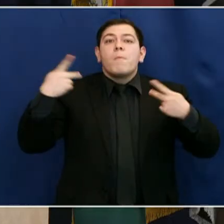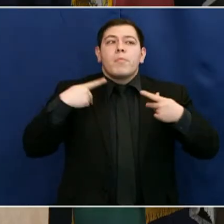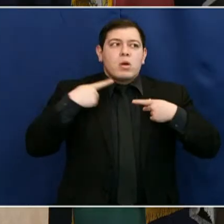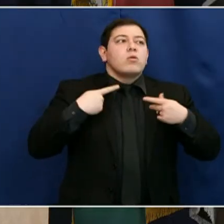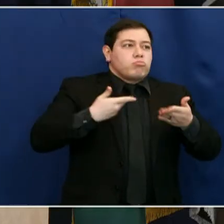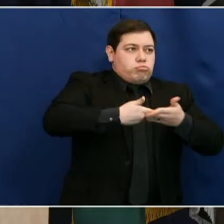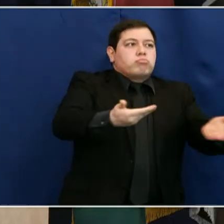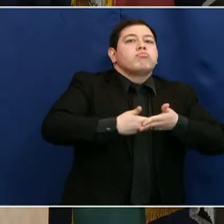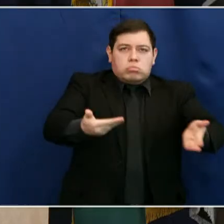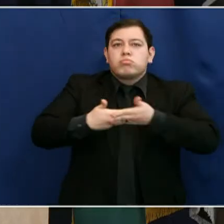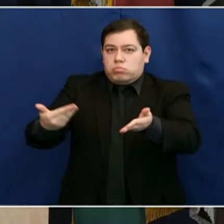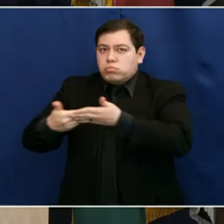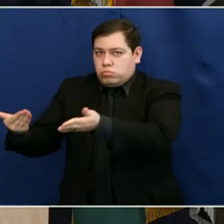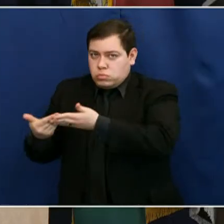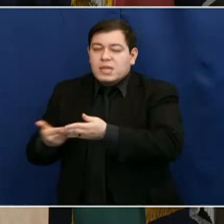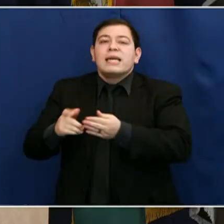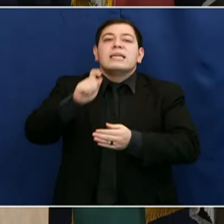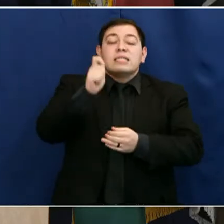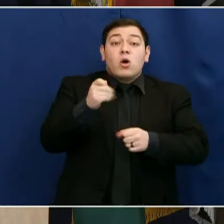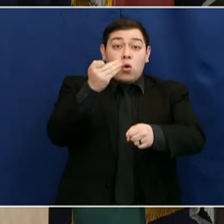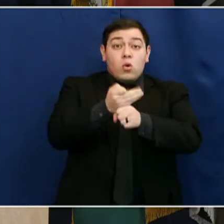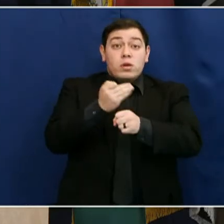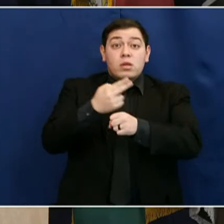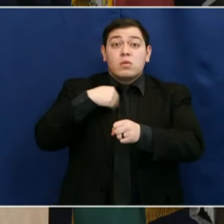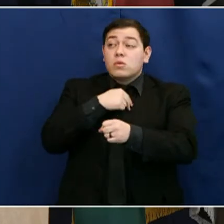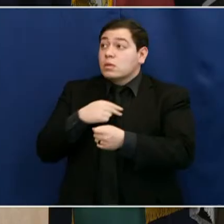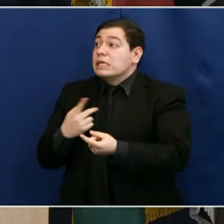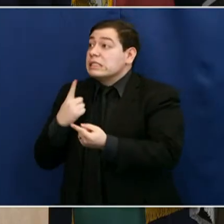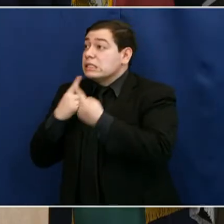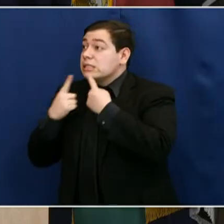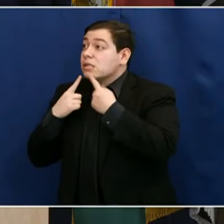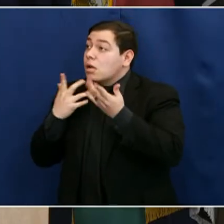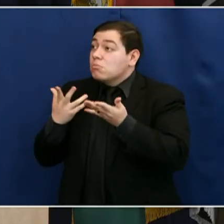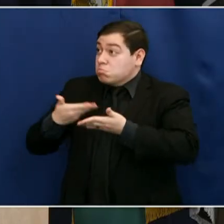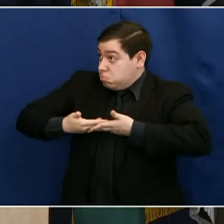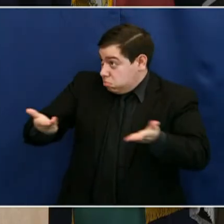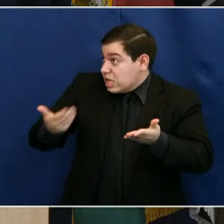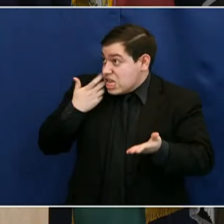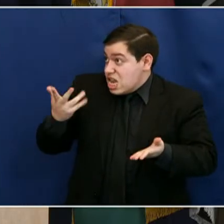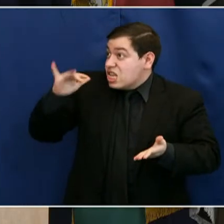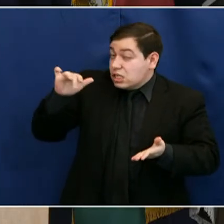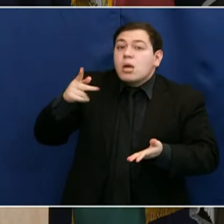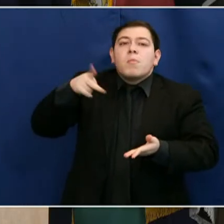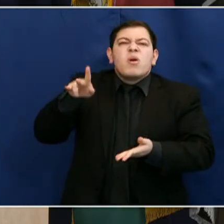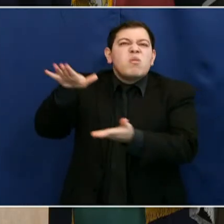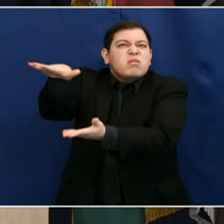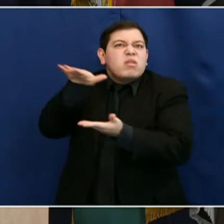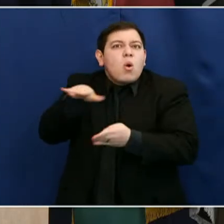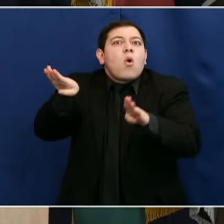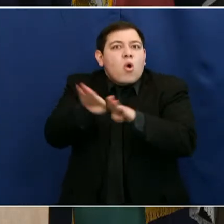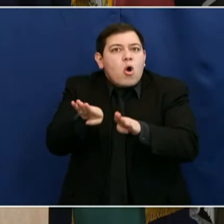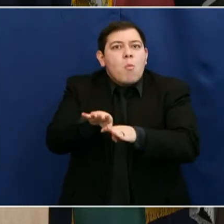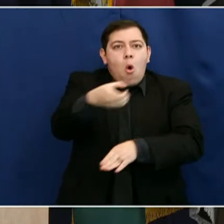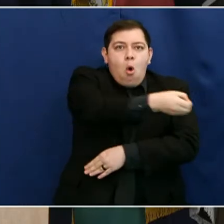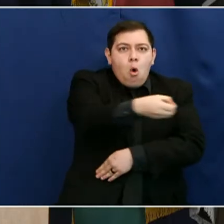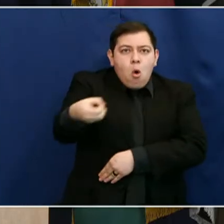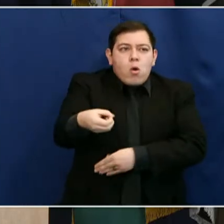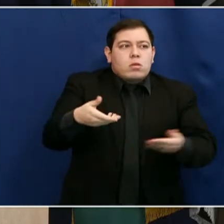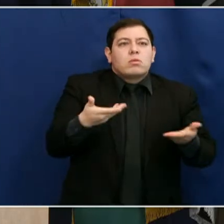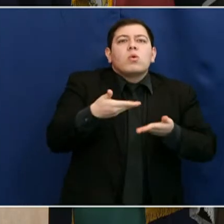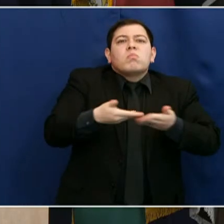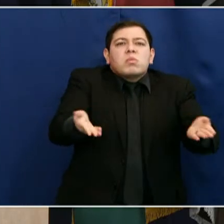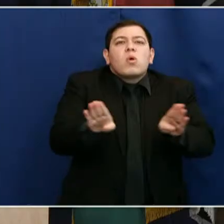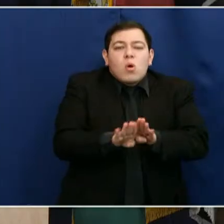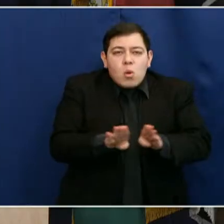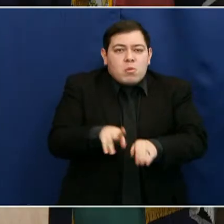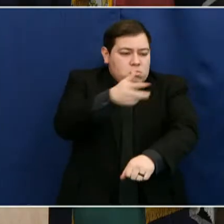haciendo nosotros es asegurarnos que exista la infraestructura para poder recibir esas vacunas en cuanto lleguen. Tenemos ahora ya 3 vacunas,